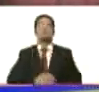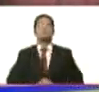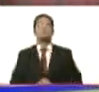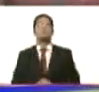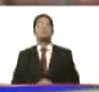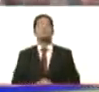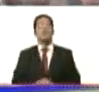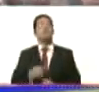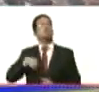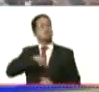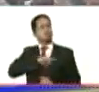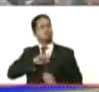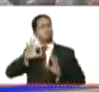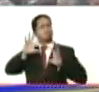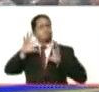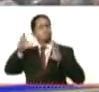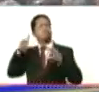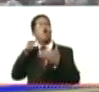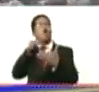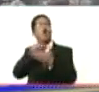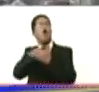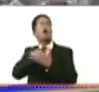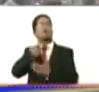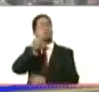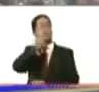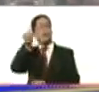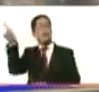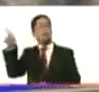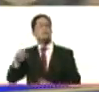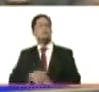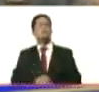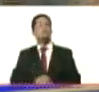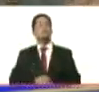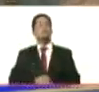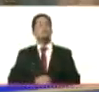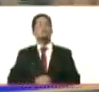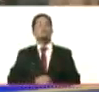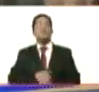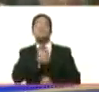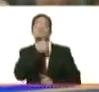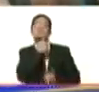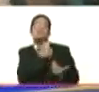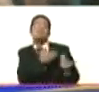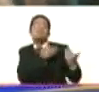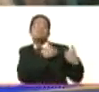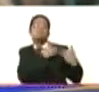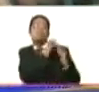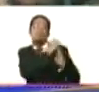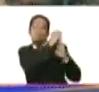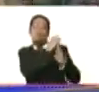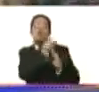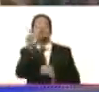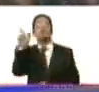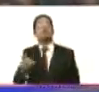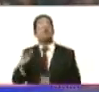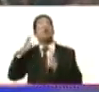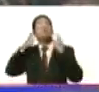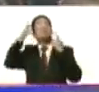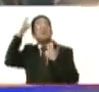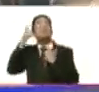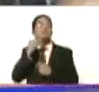Nos alzamos nosotros contra ellos. Al mando el comandante Hugo Chávez, joven,